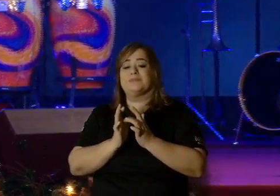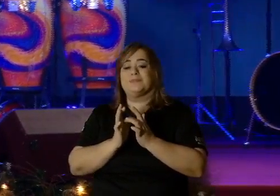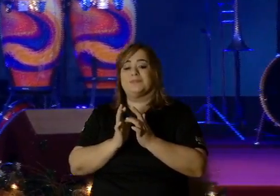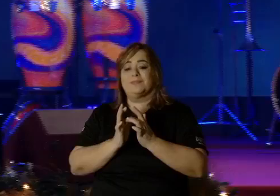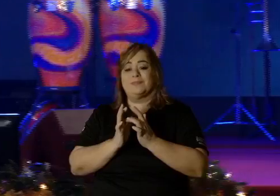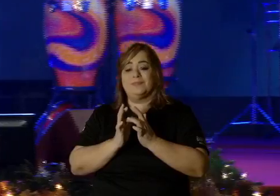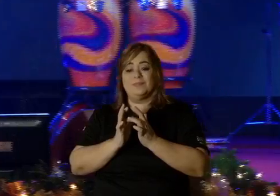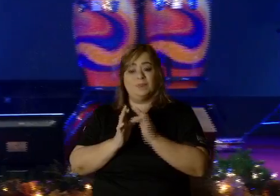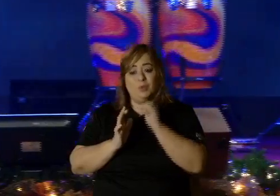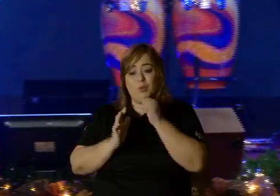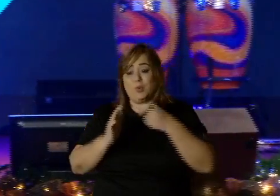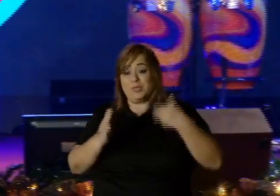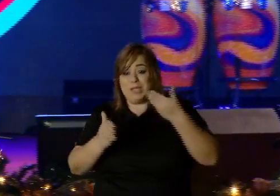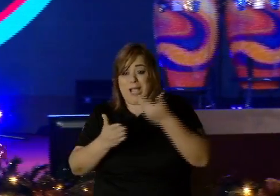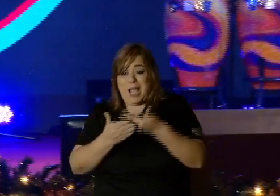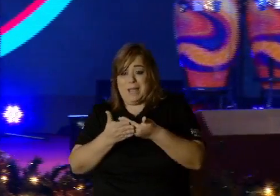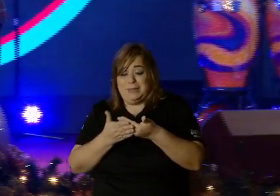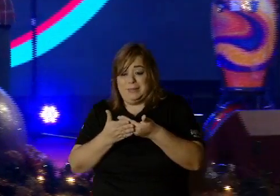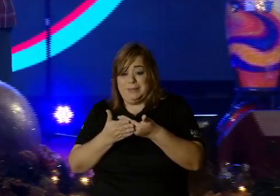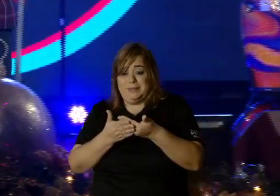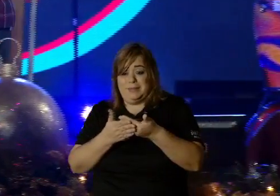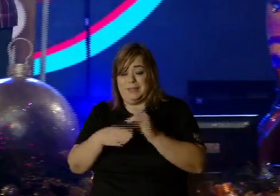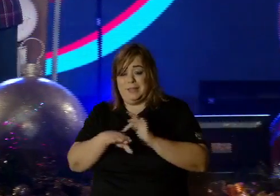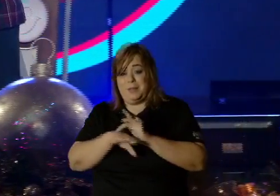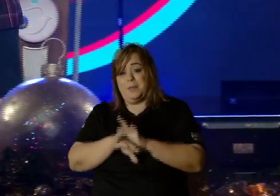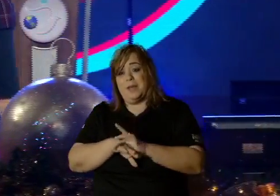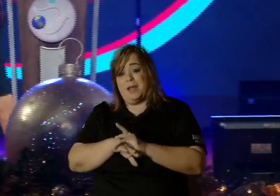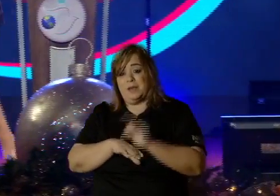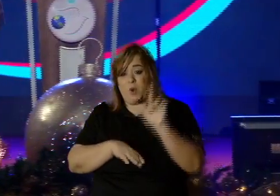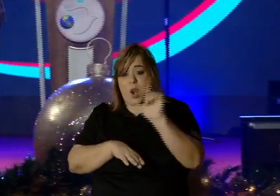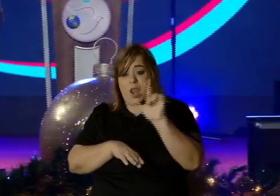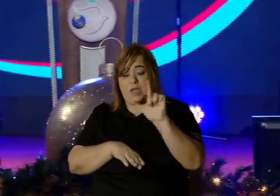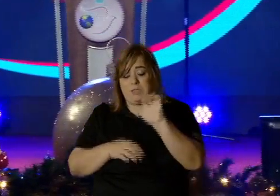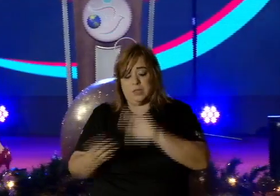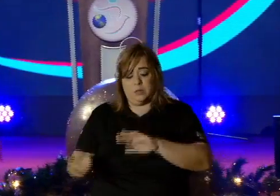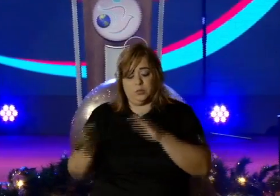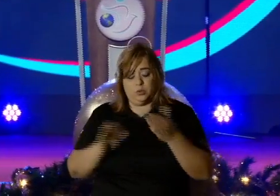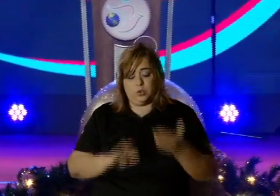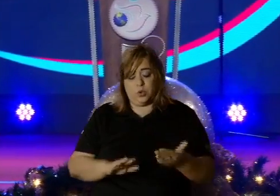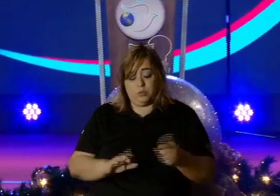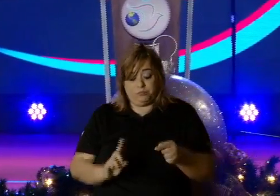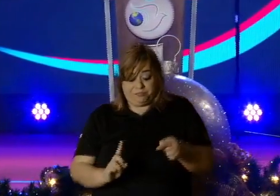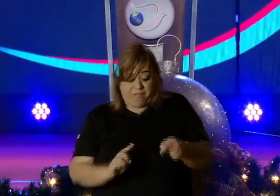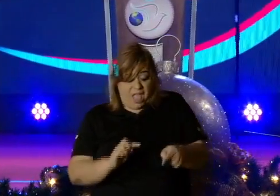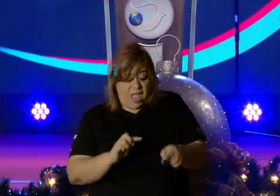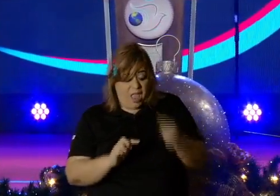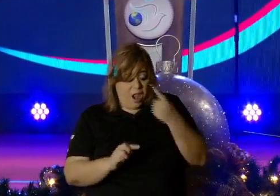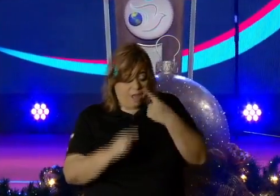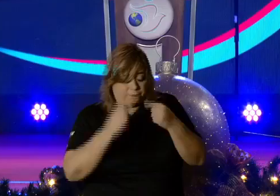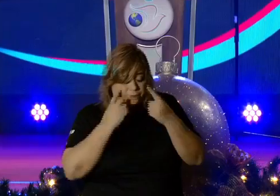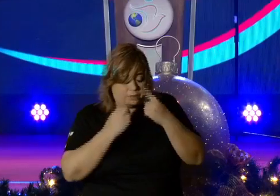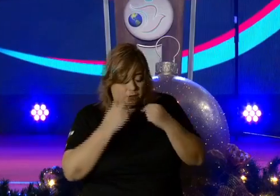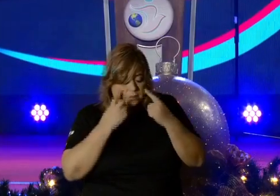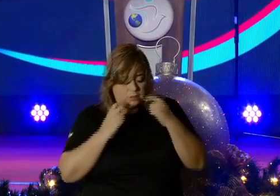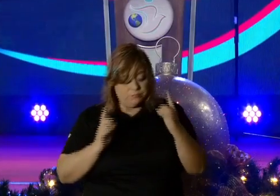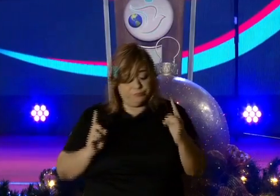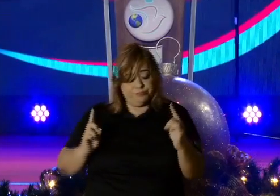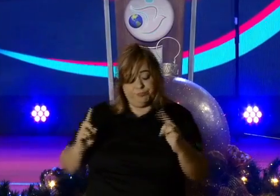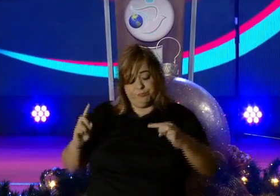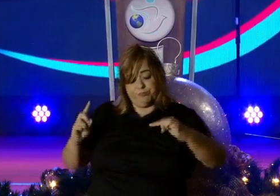hermano no hubiera muerto. Entonces Jesús, al verla llorando, y a todos los judíos, que era, hermano, qué